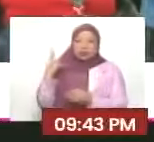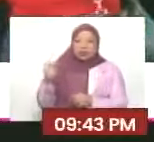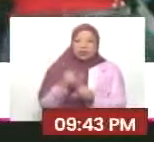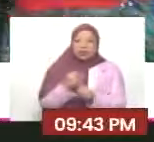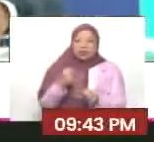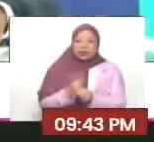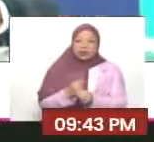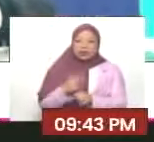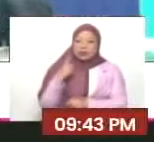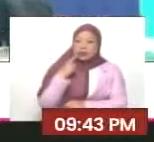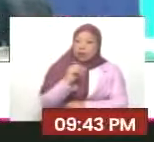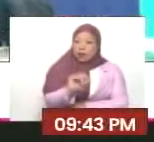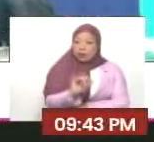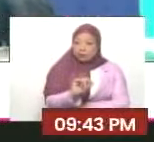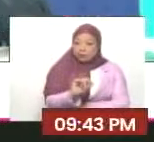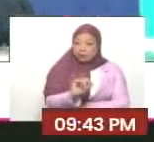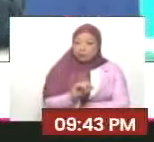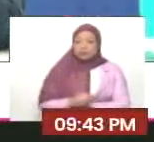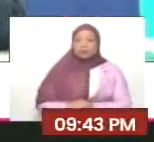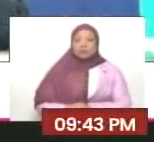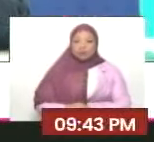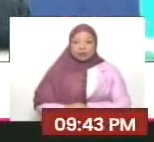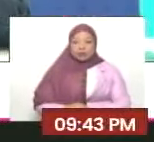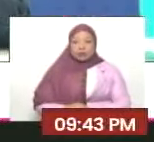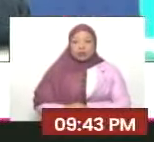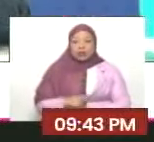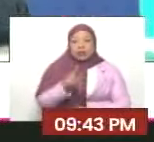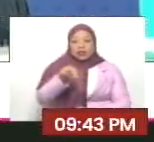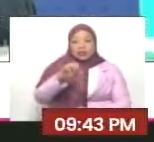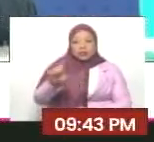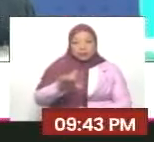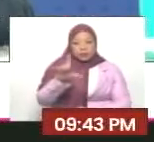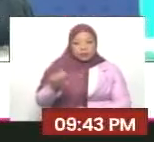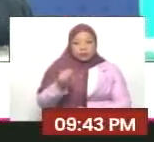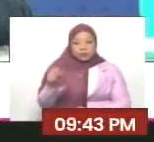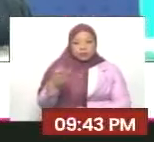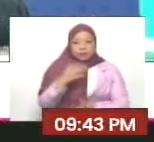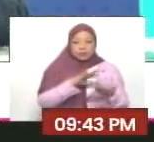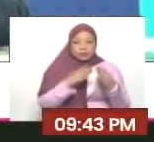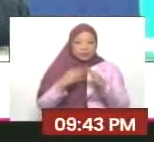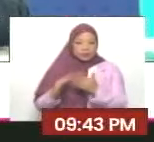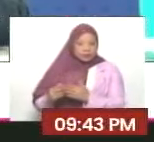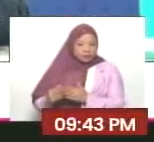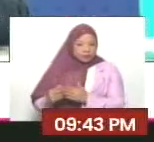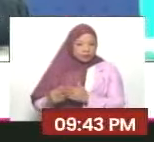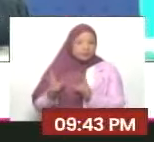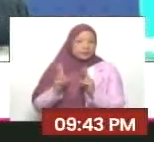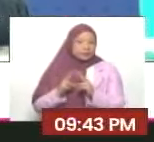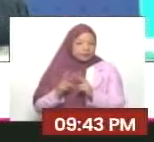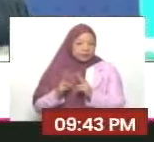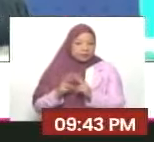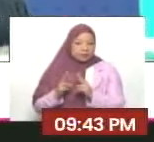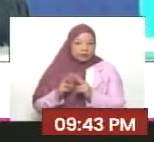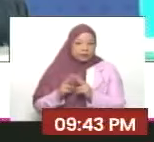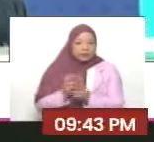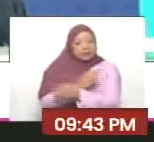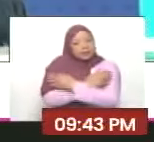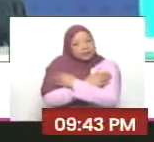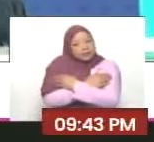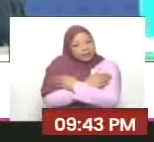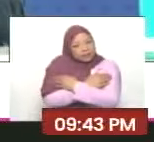lleve. Bueno, Leonel, ponme a la comunidad ahí. Quiero darle un